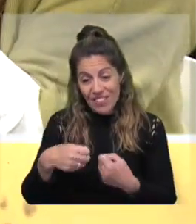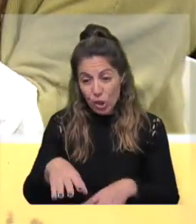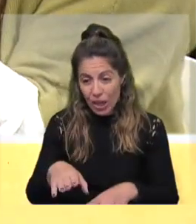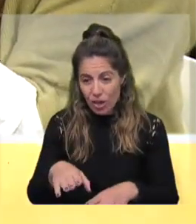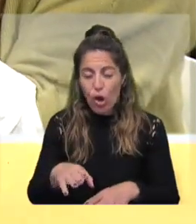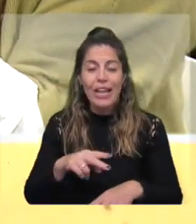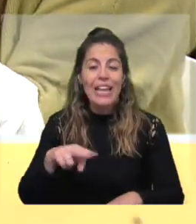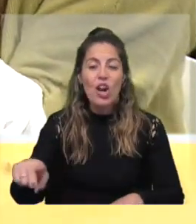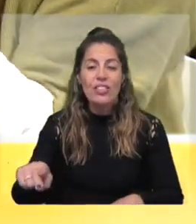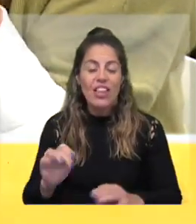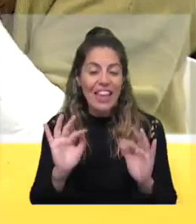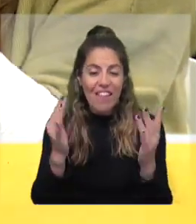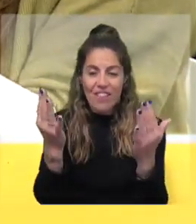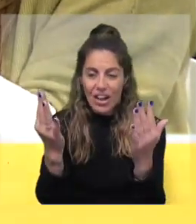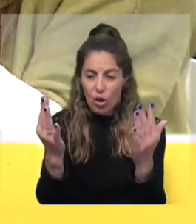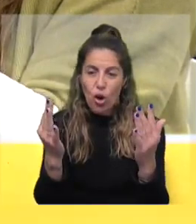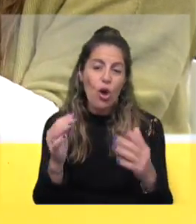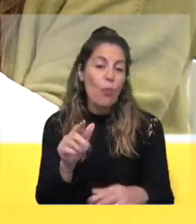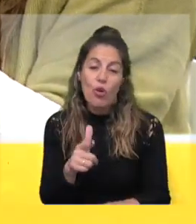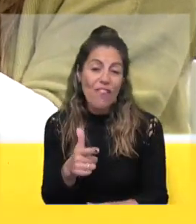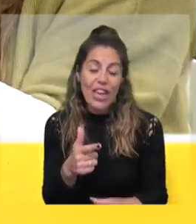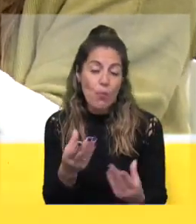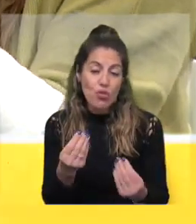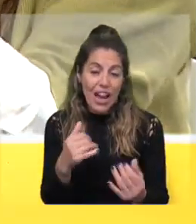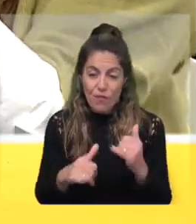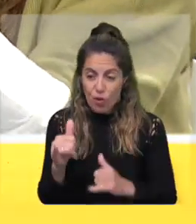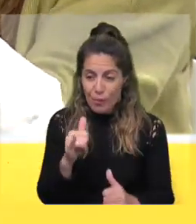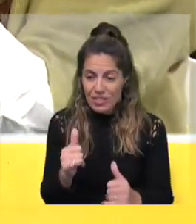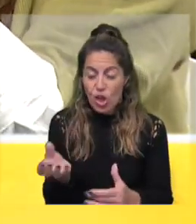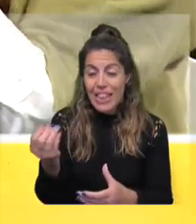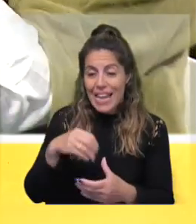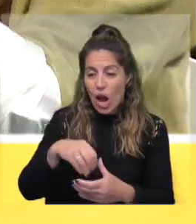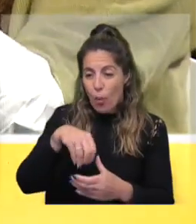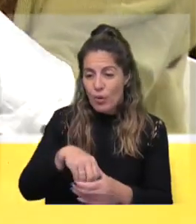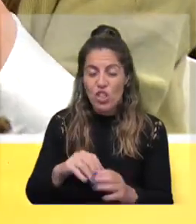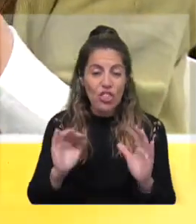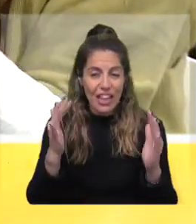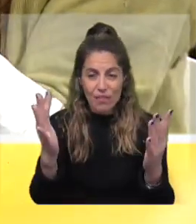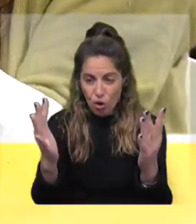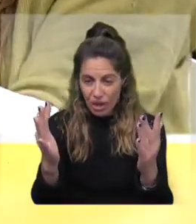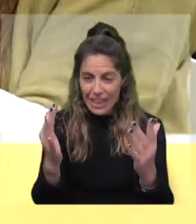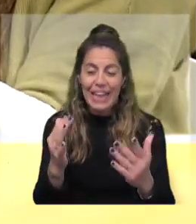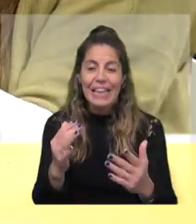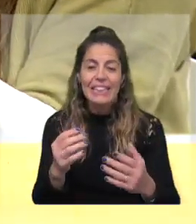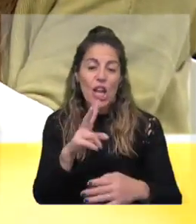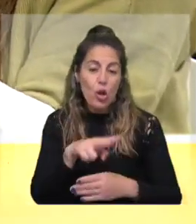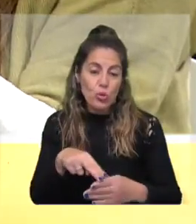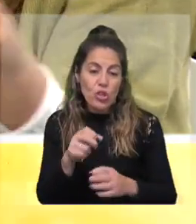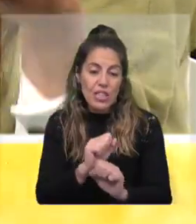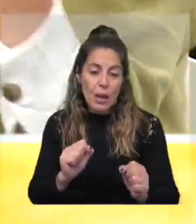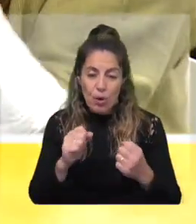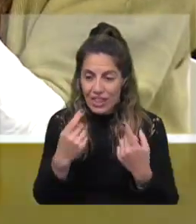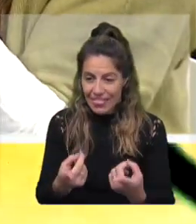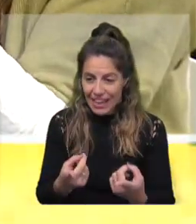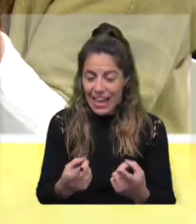la conservación del bosque nativo. Como no había mucha información de la composición del bosque ribereño ni de los usos que se le podían dar,